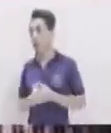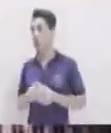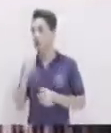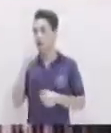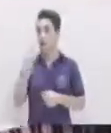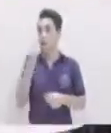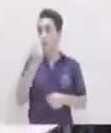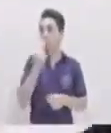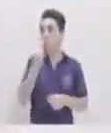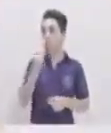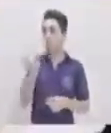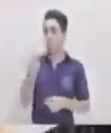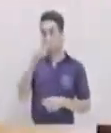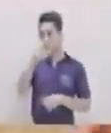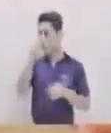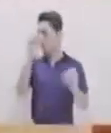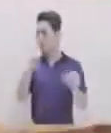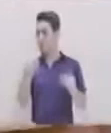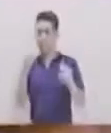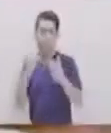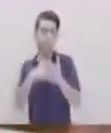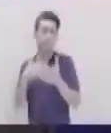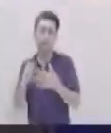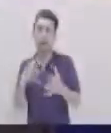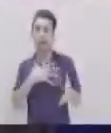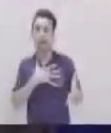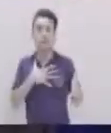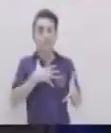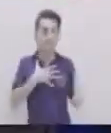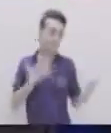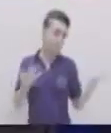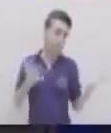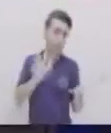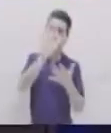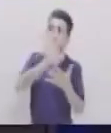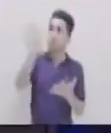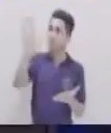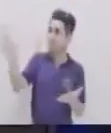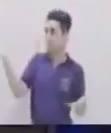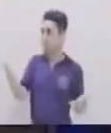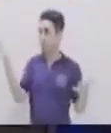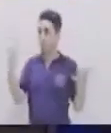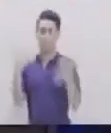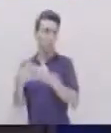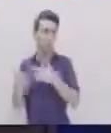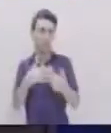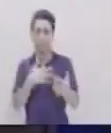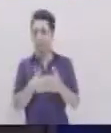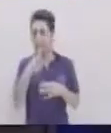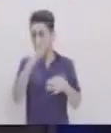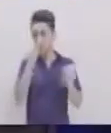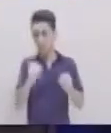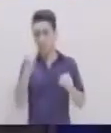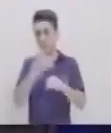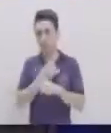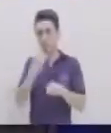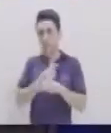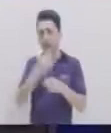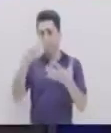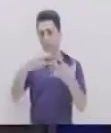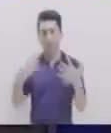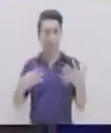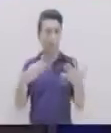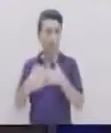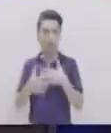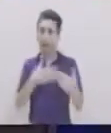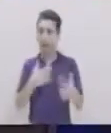que es un racimo de uvas. Pero tú puedes pintar una caricatura, un paisaje, un logotipo, puedes utilizar el material